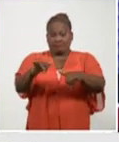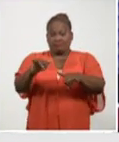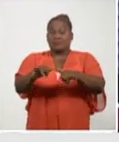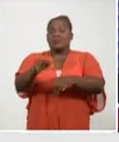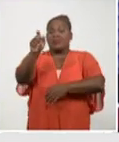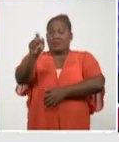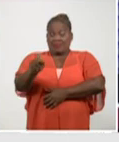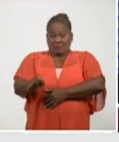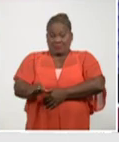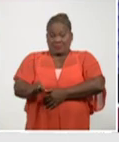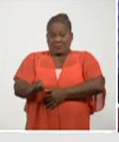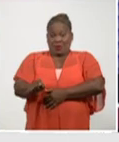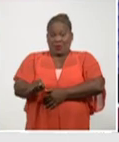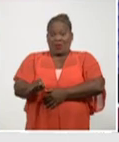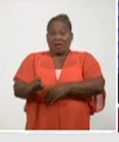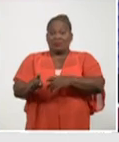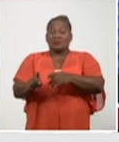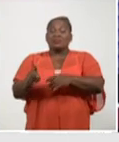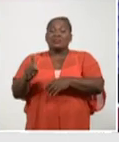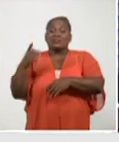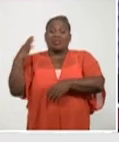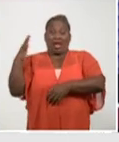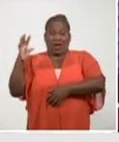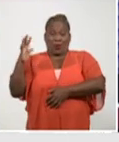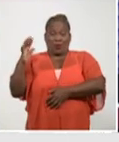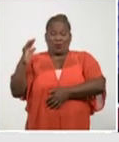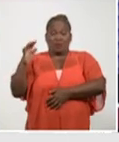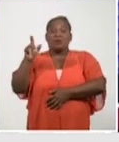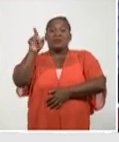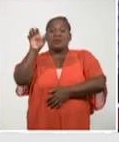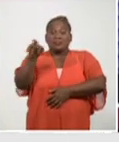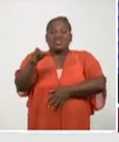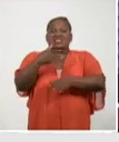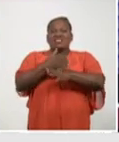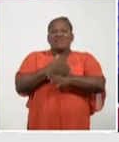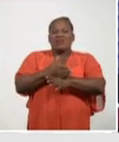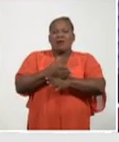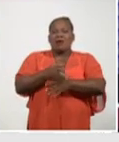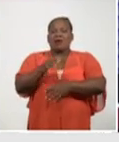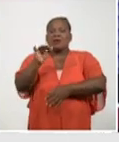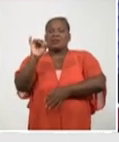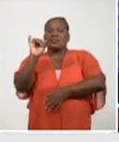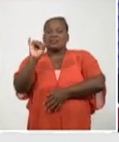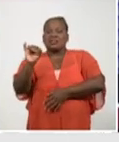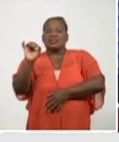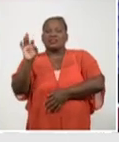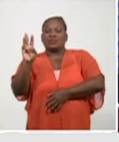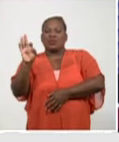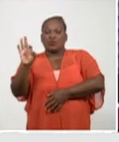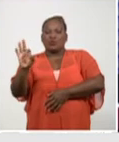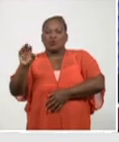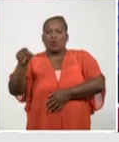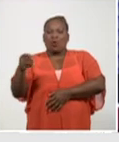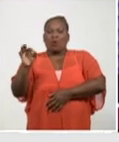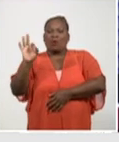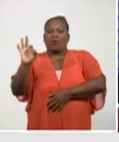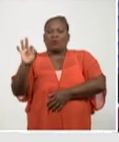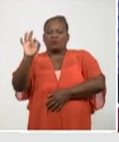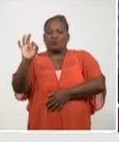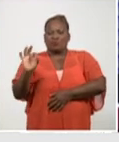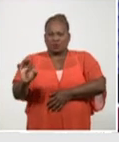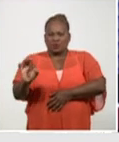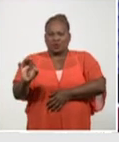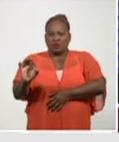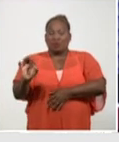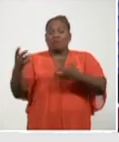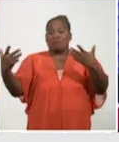exterior, pues el 68,8% han estado relacionados con viajeros que han arribado